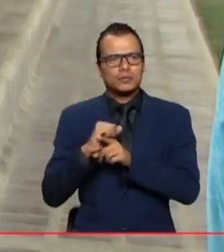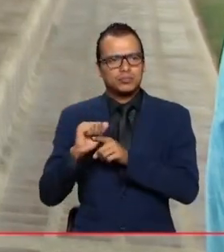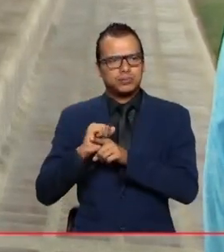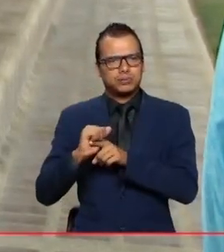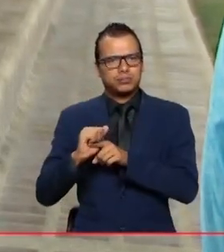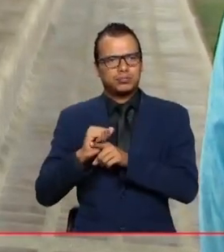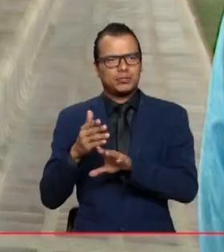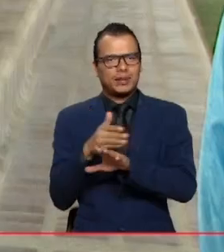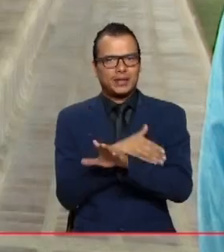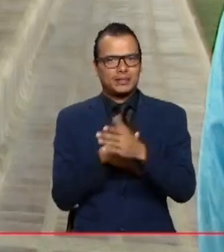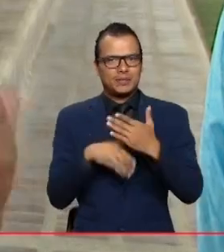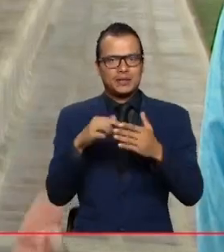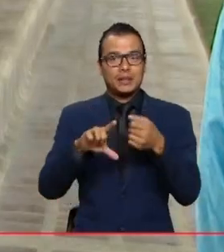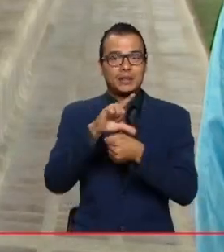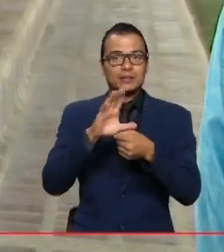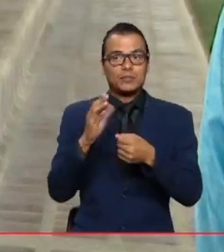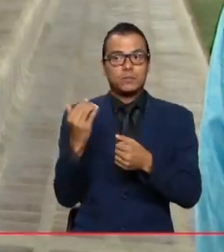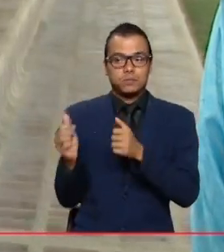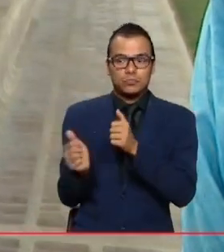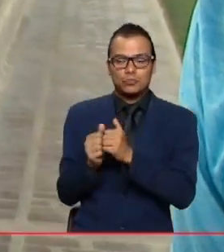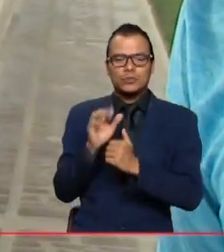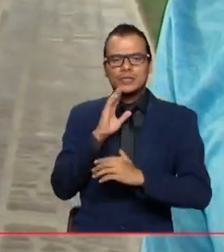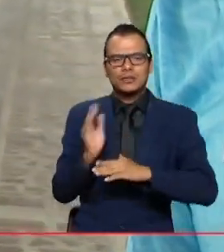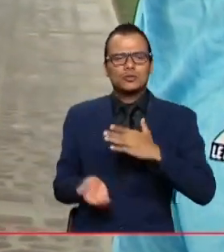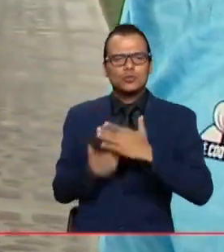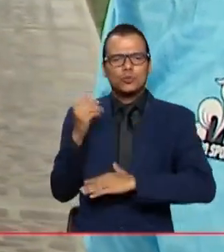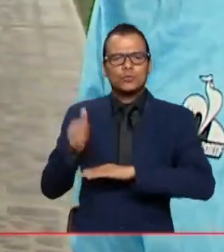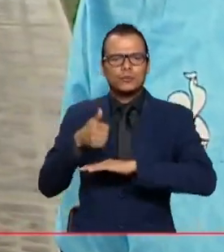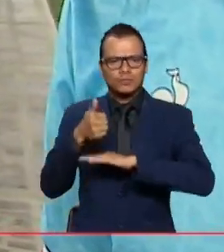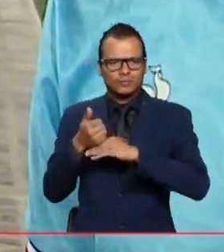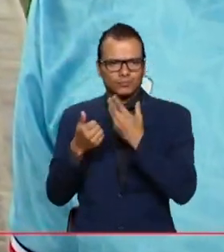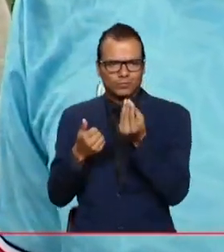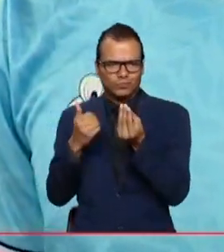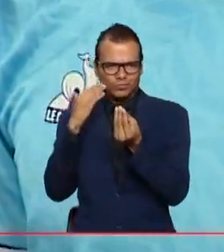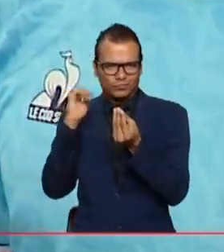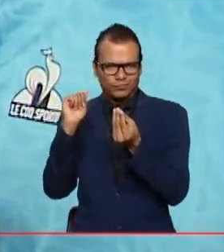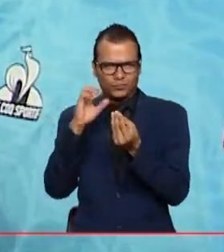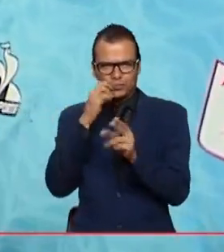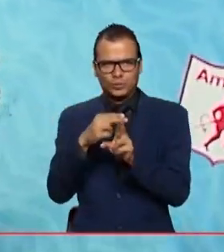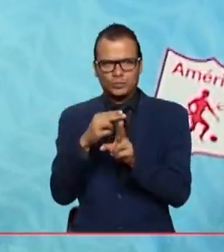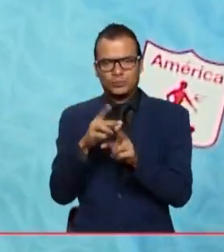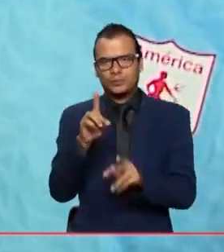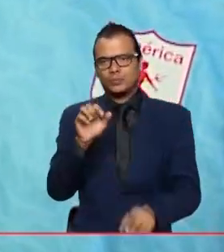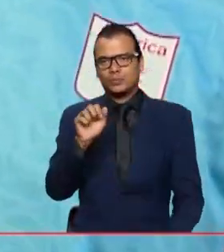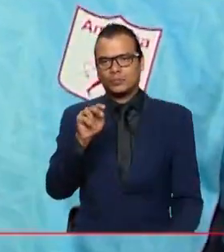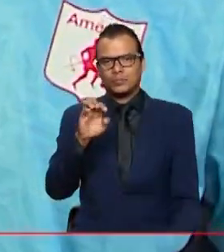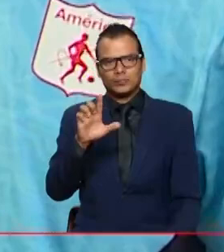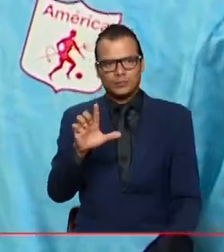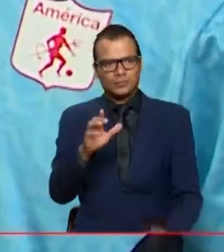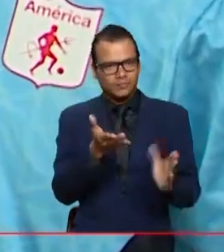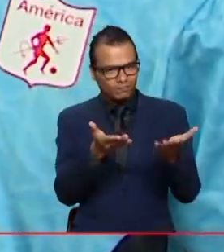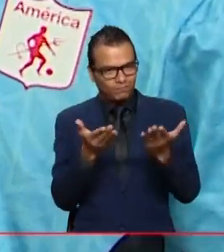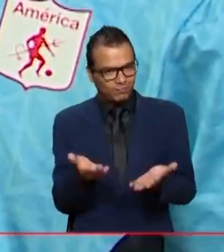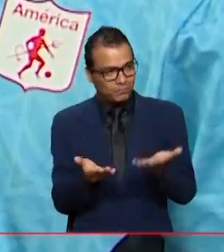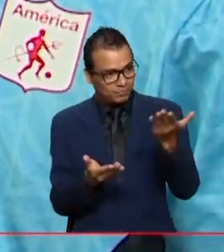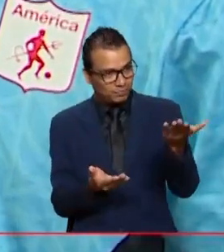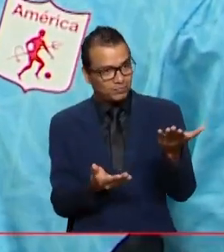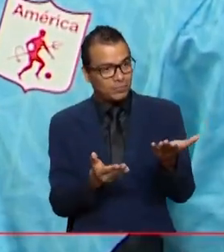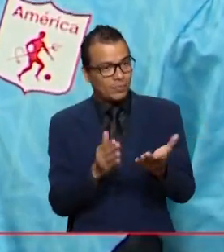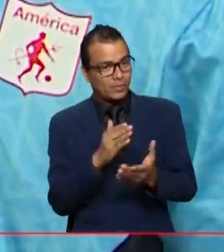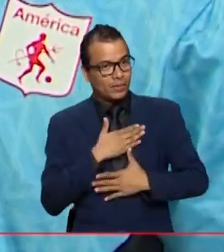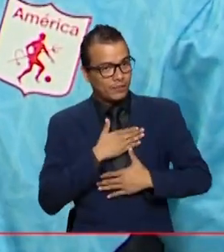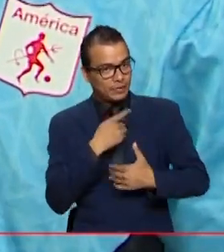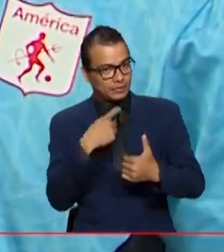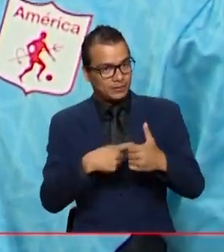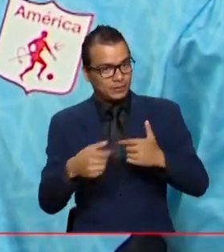acompaña a esta hora precisamente el nuevo entrenador del equipo femenino, Daniel Mejía. Bienvenido a Telepacífico Noticias. Bueno, profe, primero